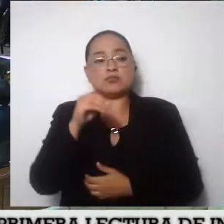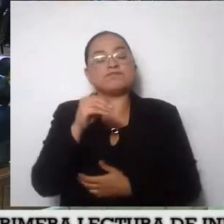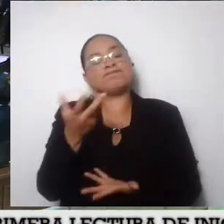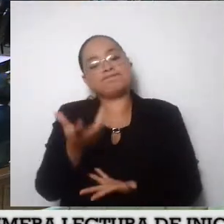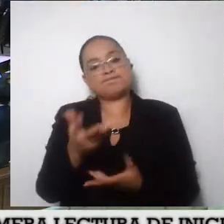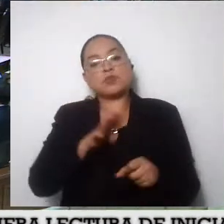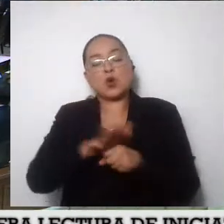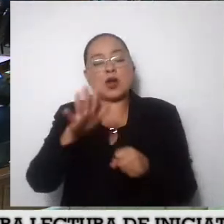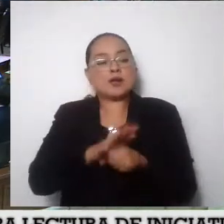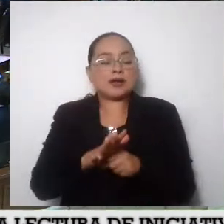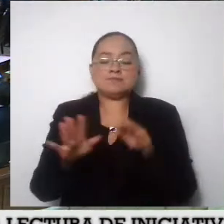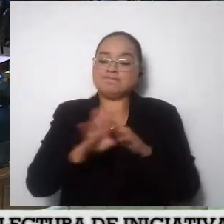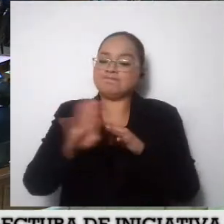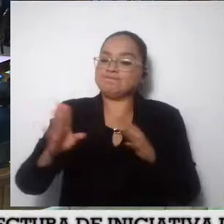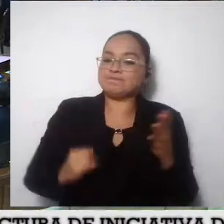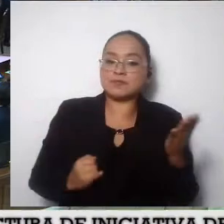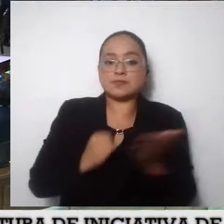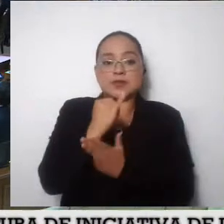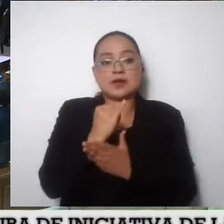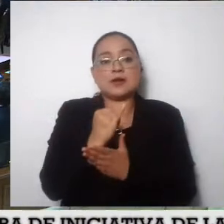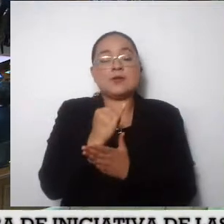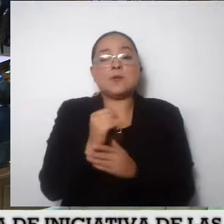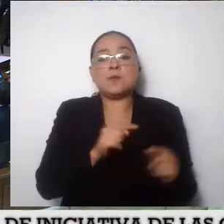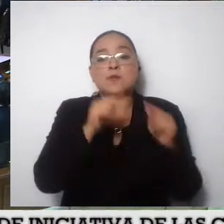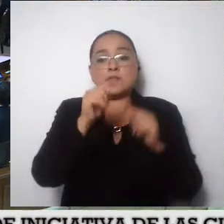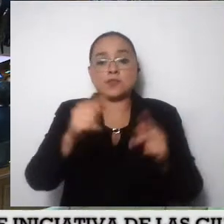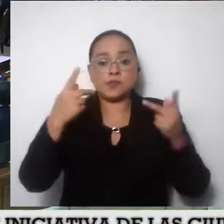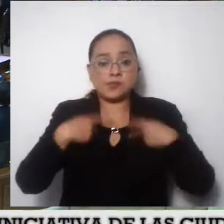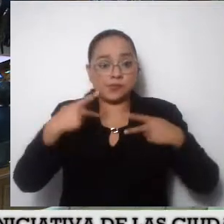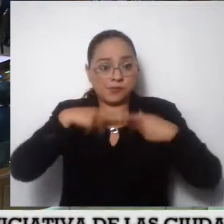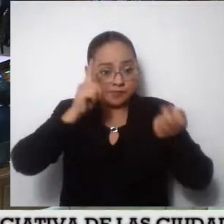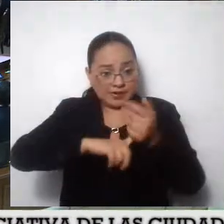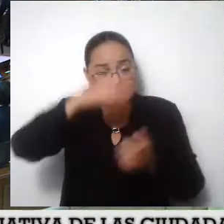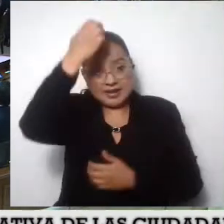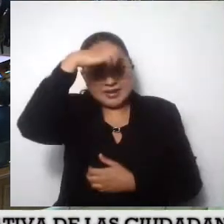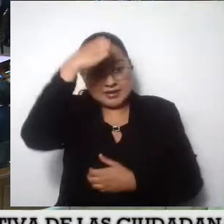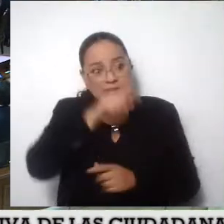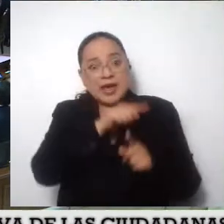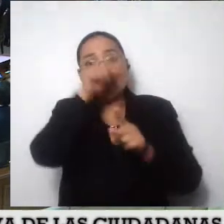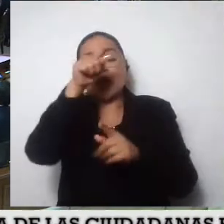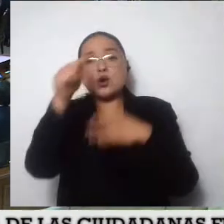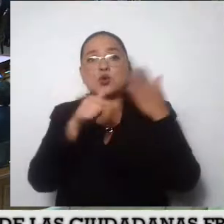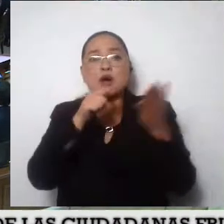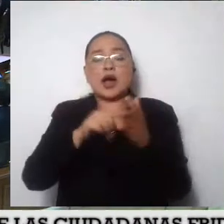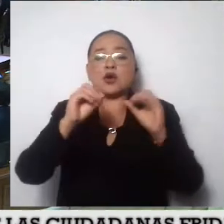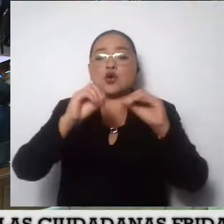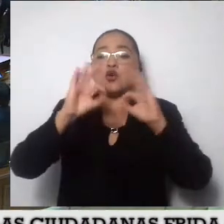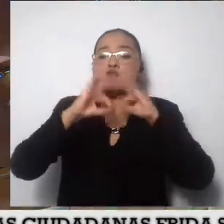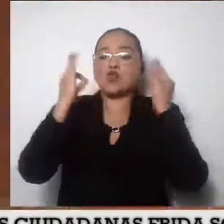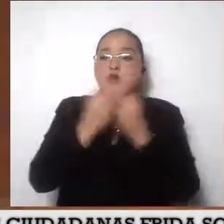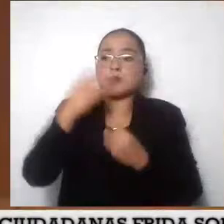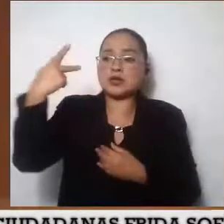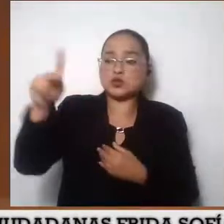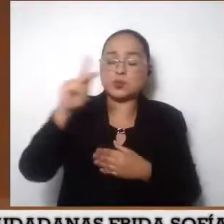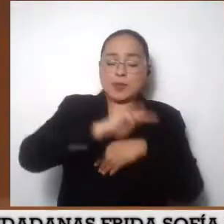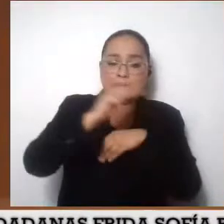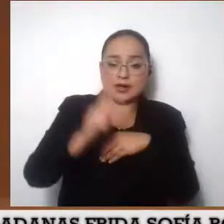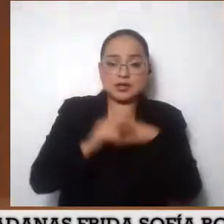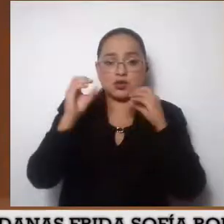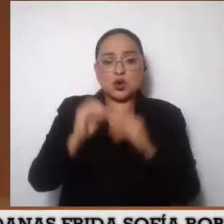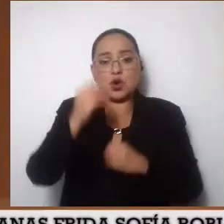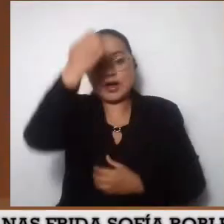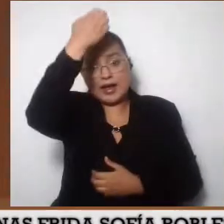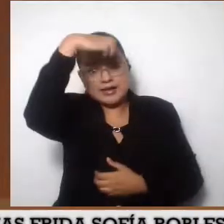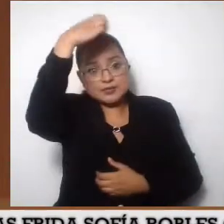migrar, quienes migran, las experiencias en el lugar del destino y las relaciones con el país de origen, así como las experiencias